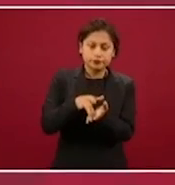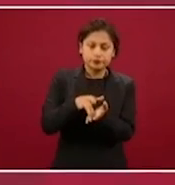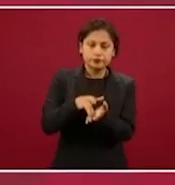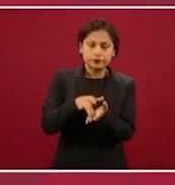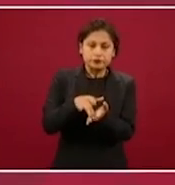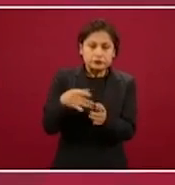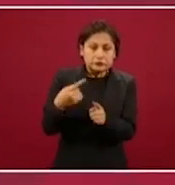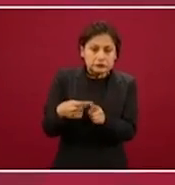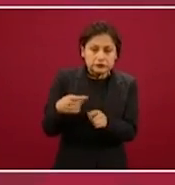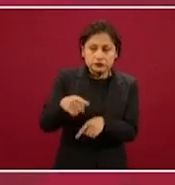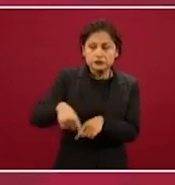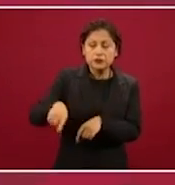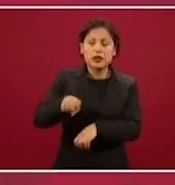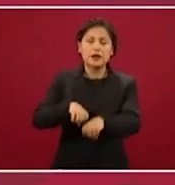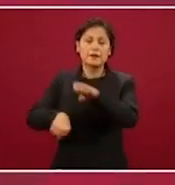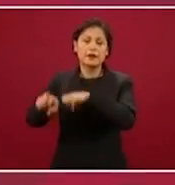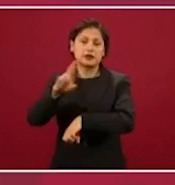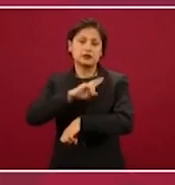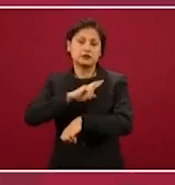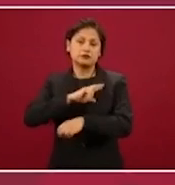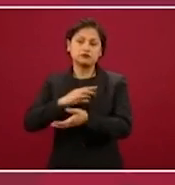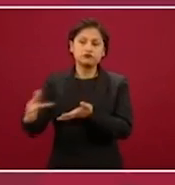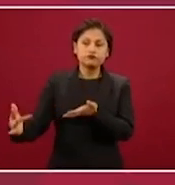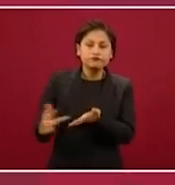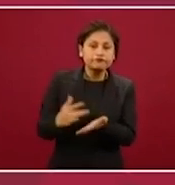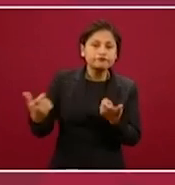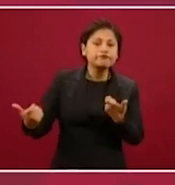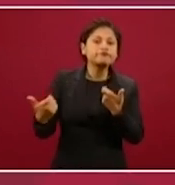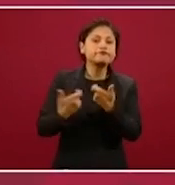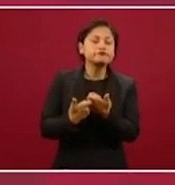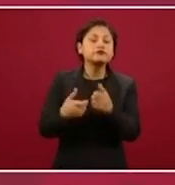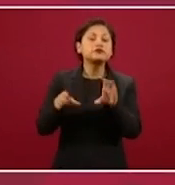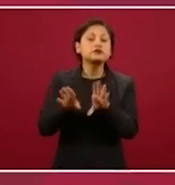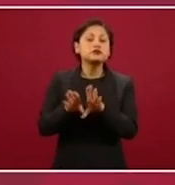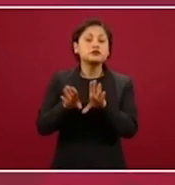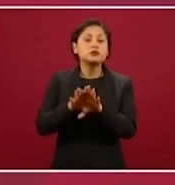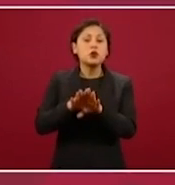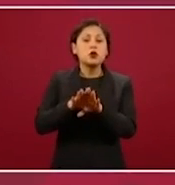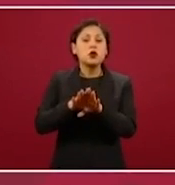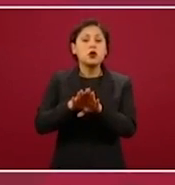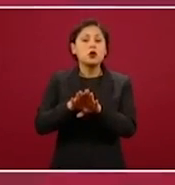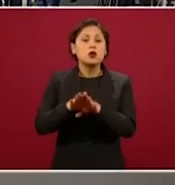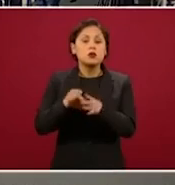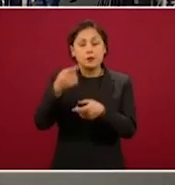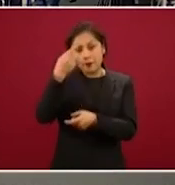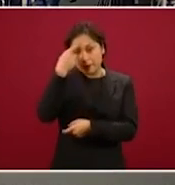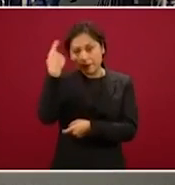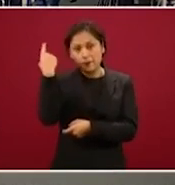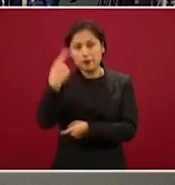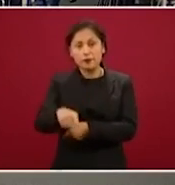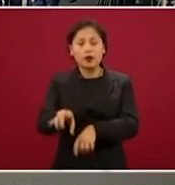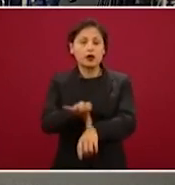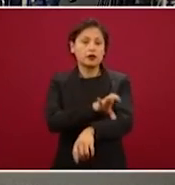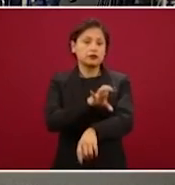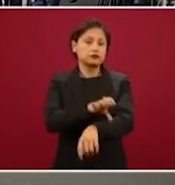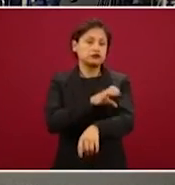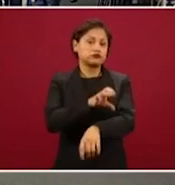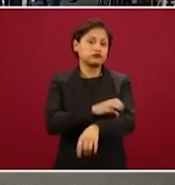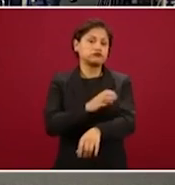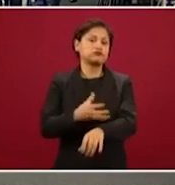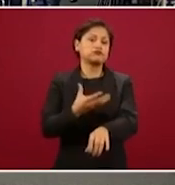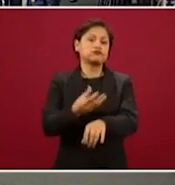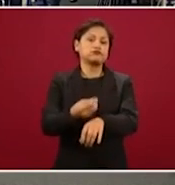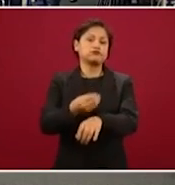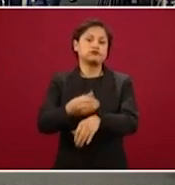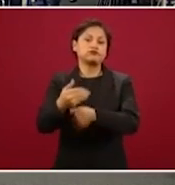en proyectos del sector energético. ¿Alguna fecha ya para la presentación? Pues yo creo que